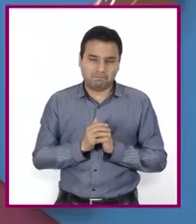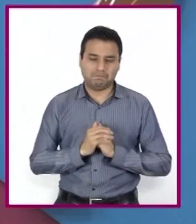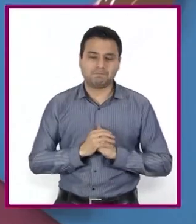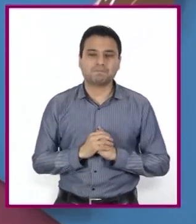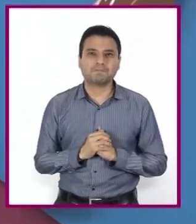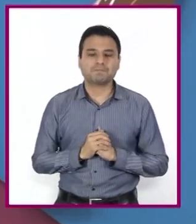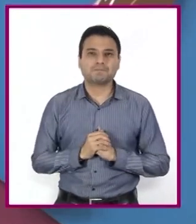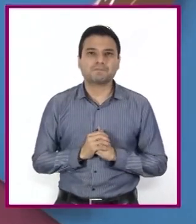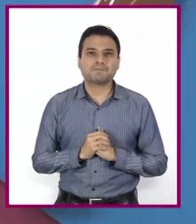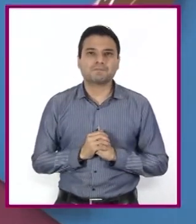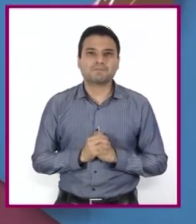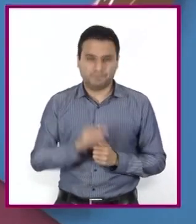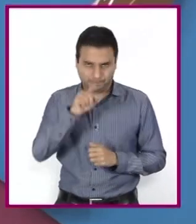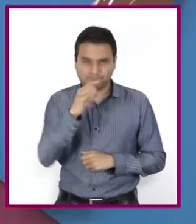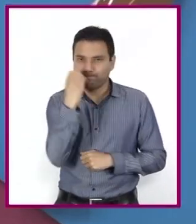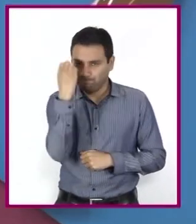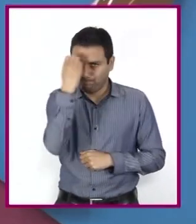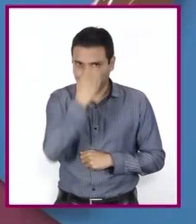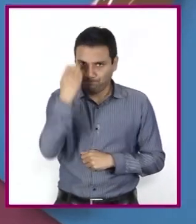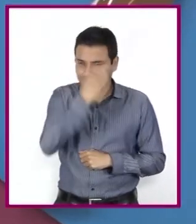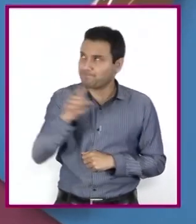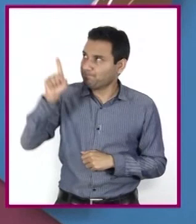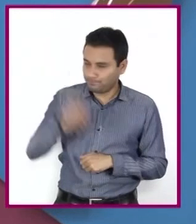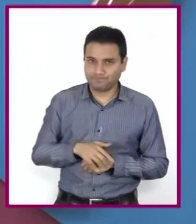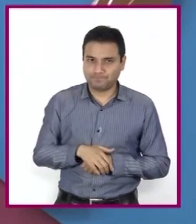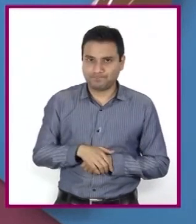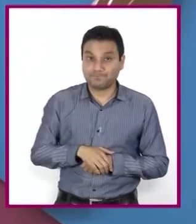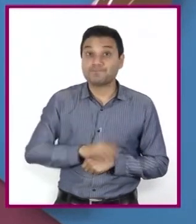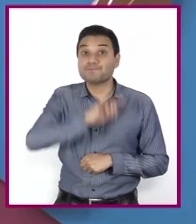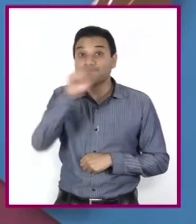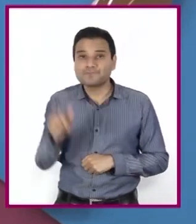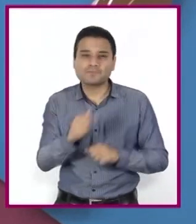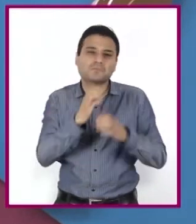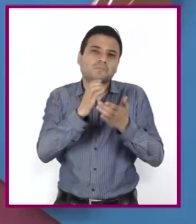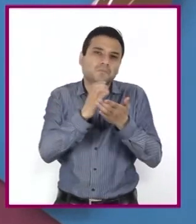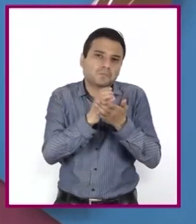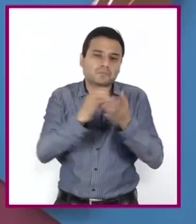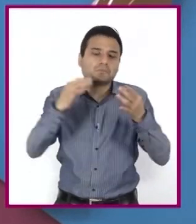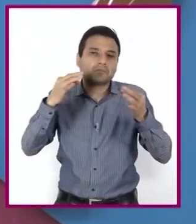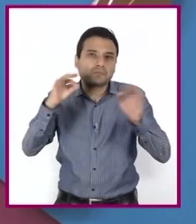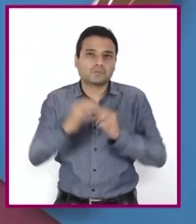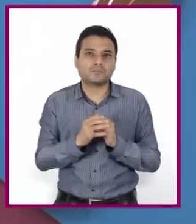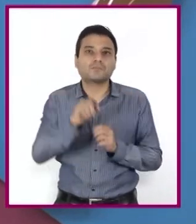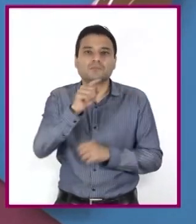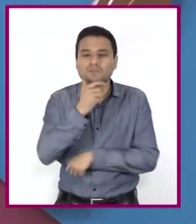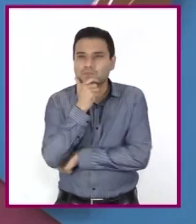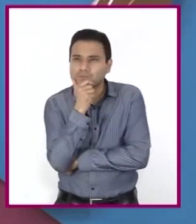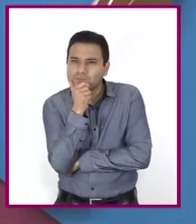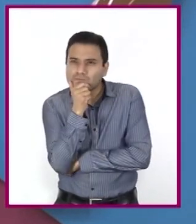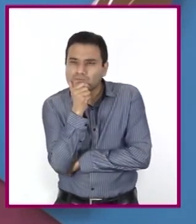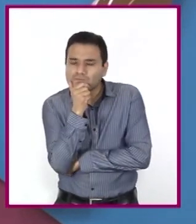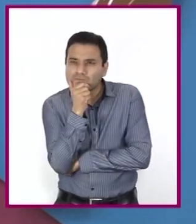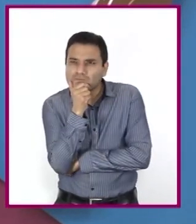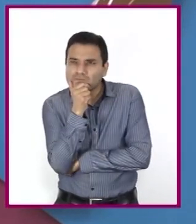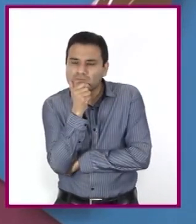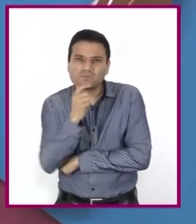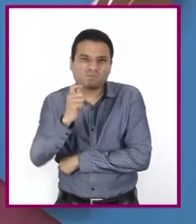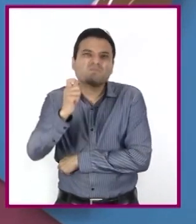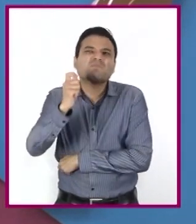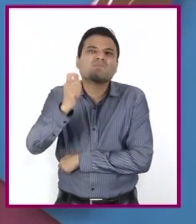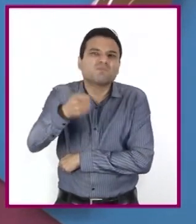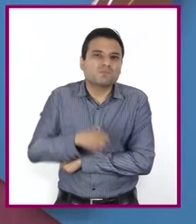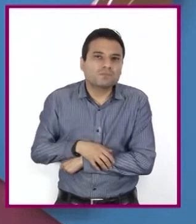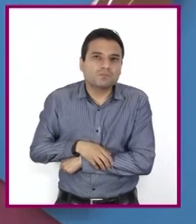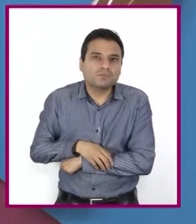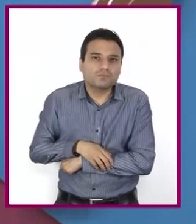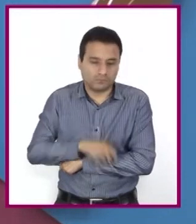texto. Analicen la imagen y en su cuaderno u hojas blancas escriban lo que consideran quiso retratar la autora